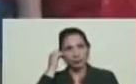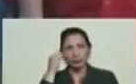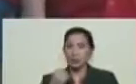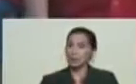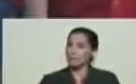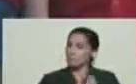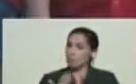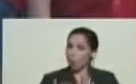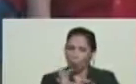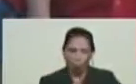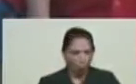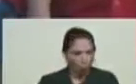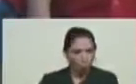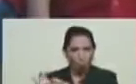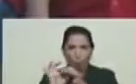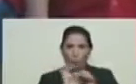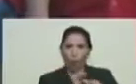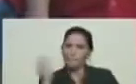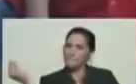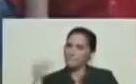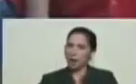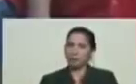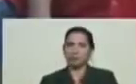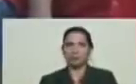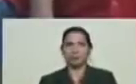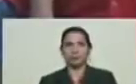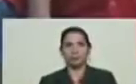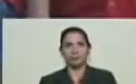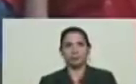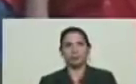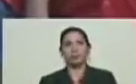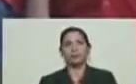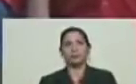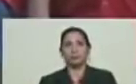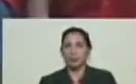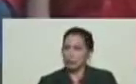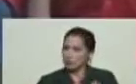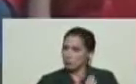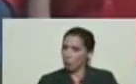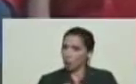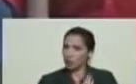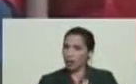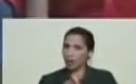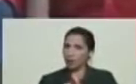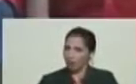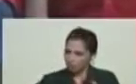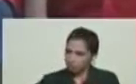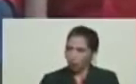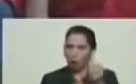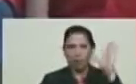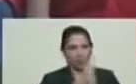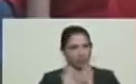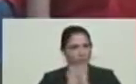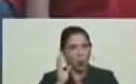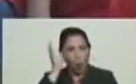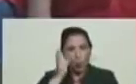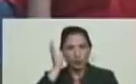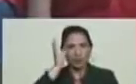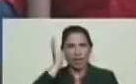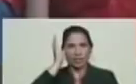unidad hoy más que nunca. Es necesario impulsar y desarrollar la conciencia hasta el último